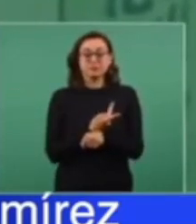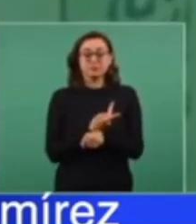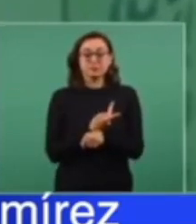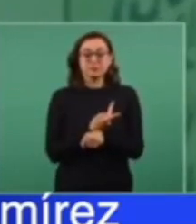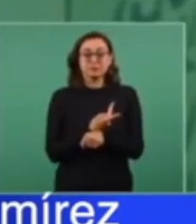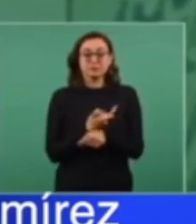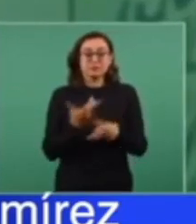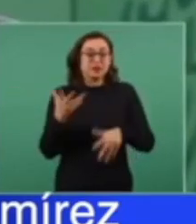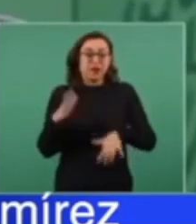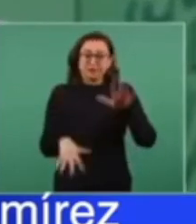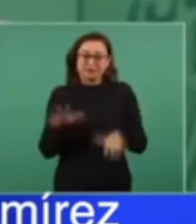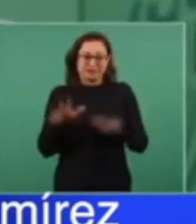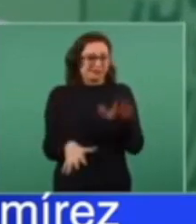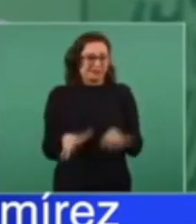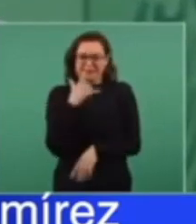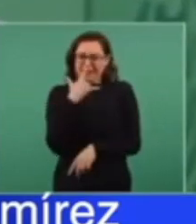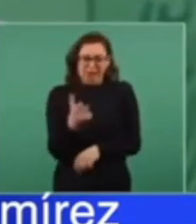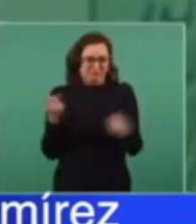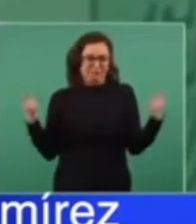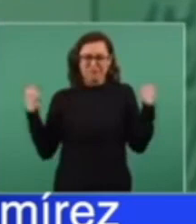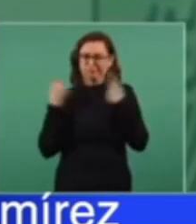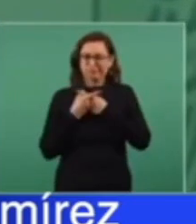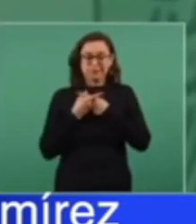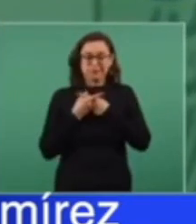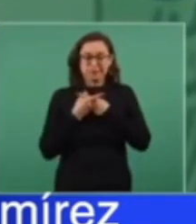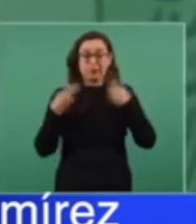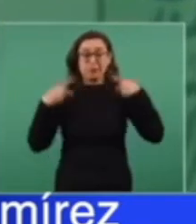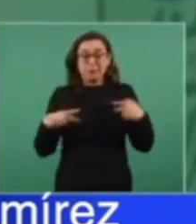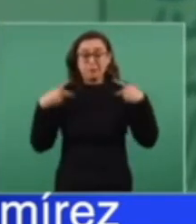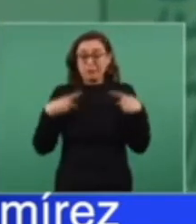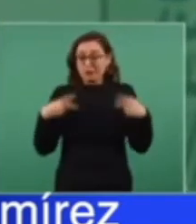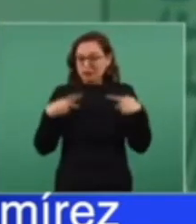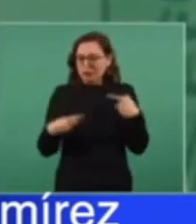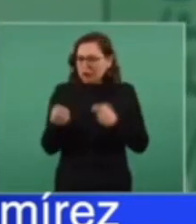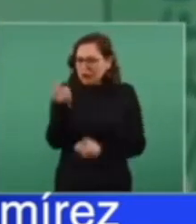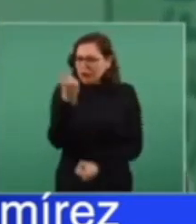la paradoja como en todo de quienes este